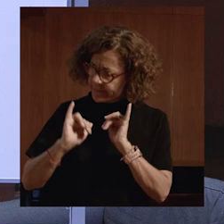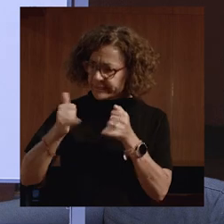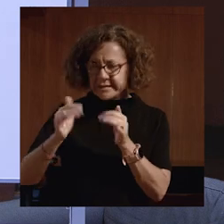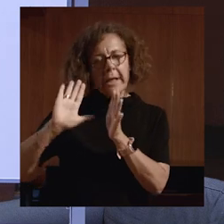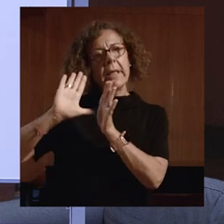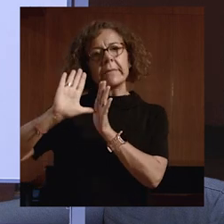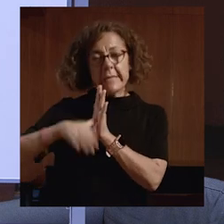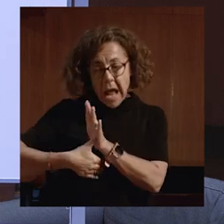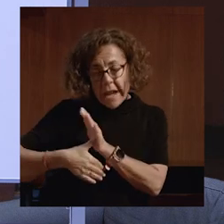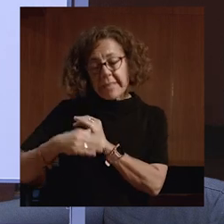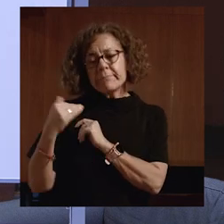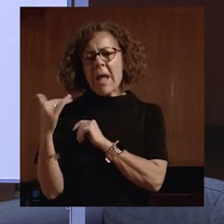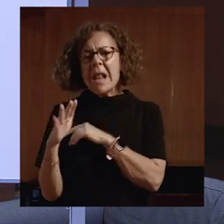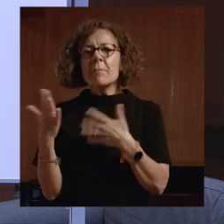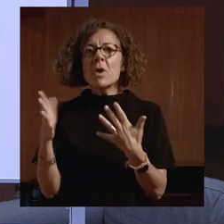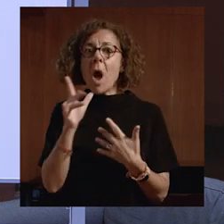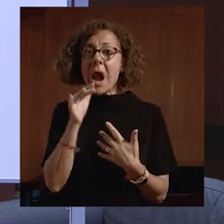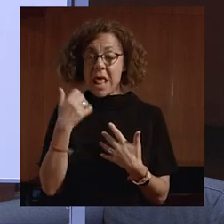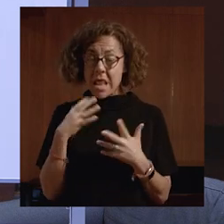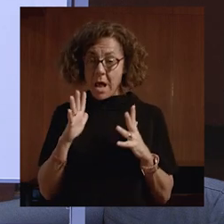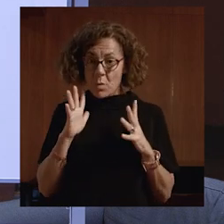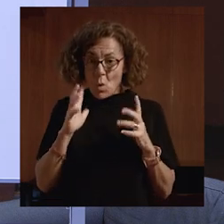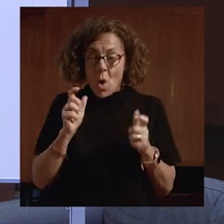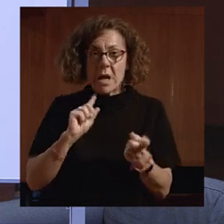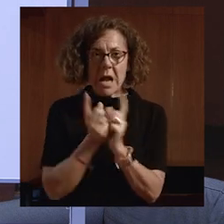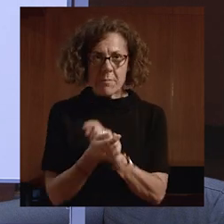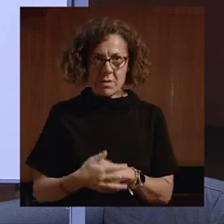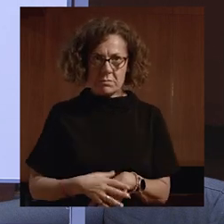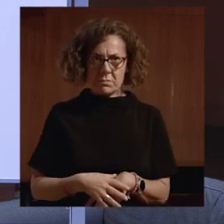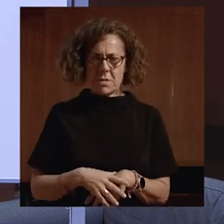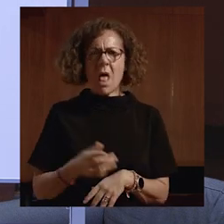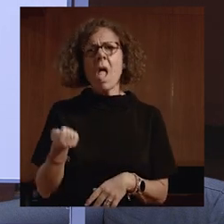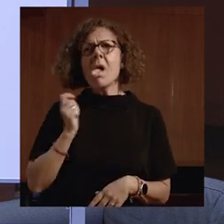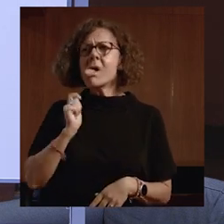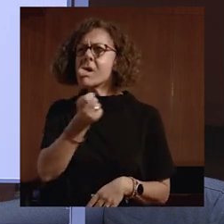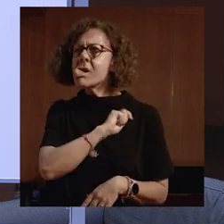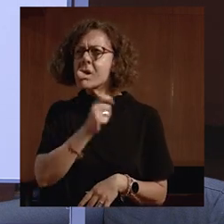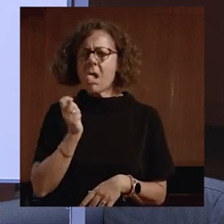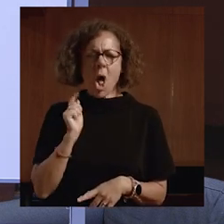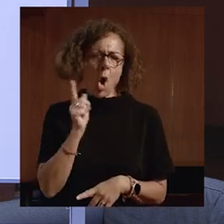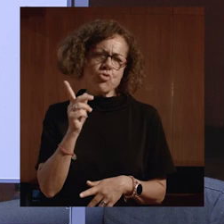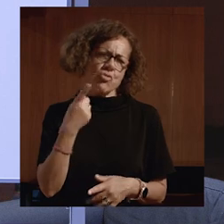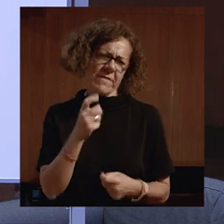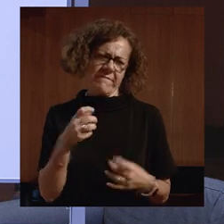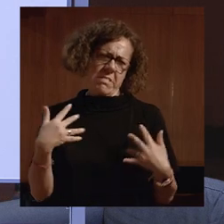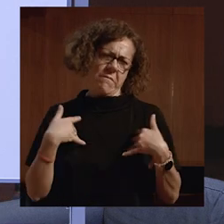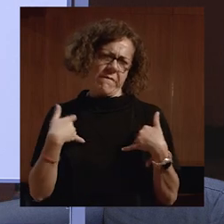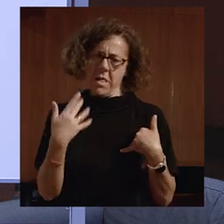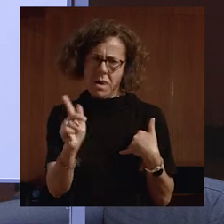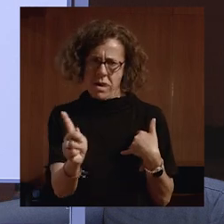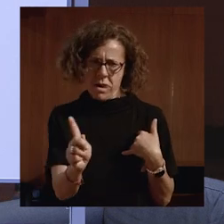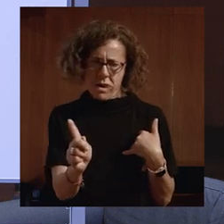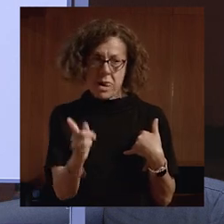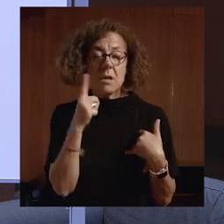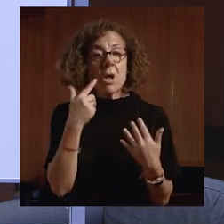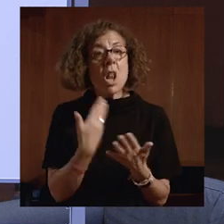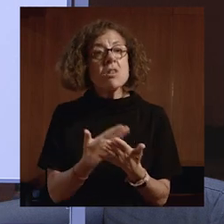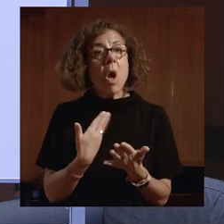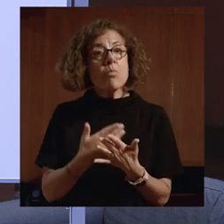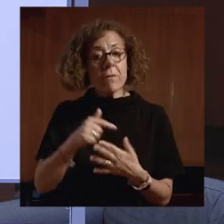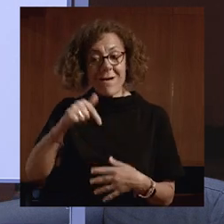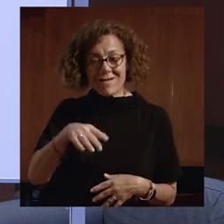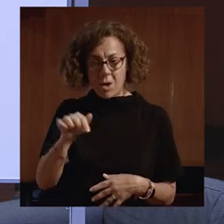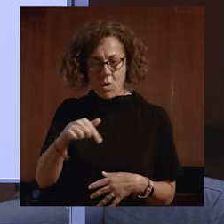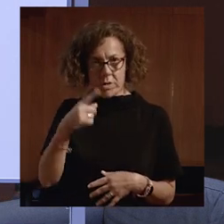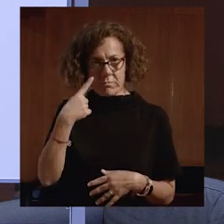tarde, un poco mal, pero ahora ya está reaccionando. Dejemos de fustigarnos también. No me gusta este victimismo de... Oh, es que no. No, no. Prueba de ello es lo que hoy se